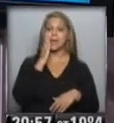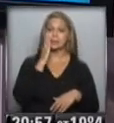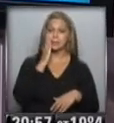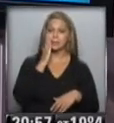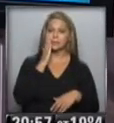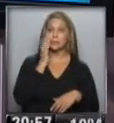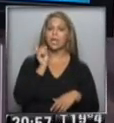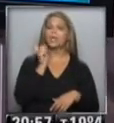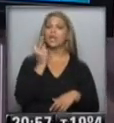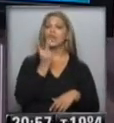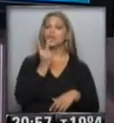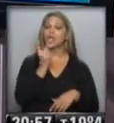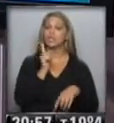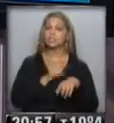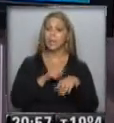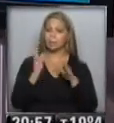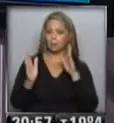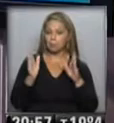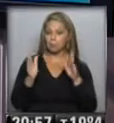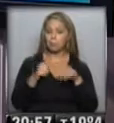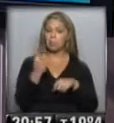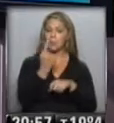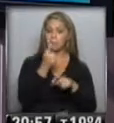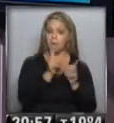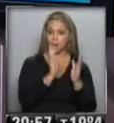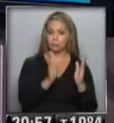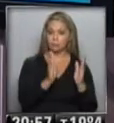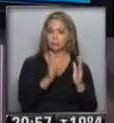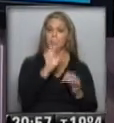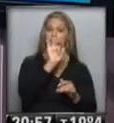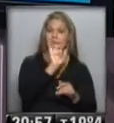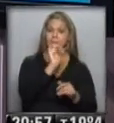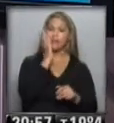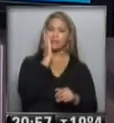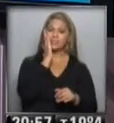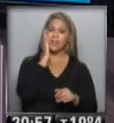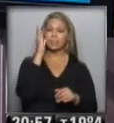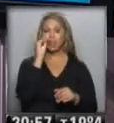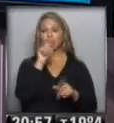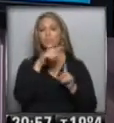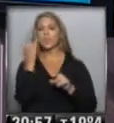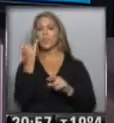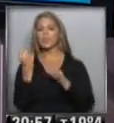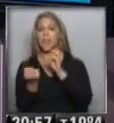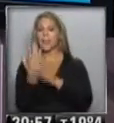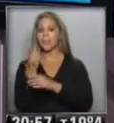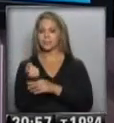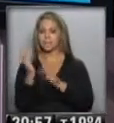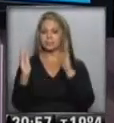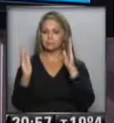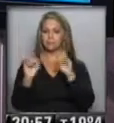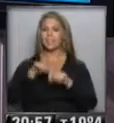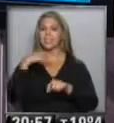Habrá dos periodos de inestabilidad bastante importantes. Uno, el primero entre el miércoles a la tarde, noche, y el jueves en las primeras horas de la mañana.